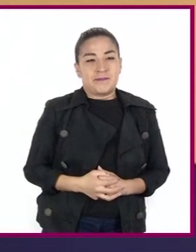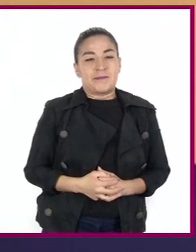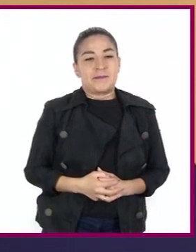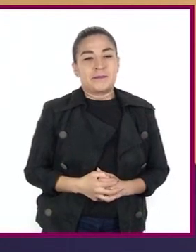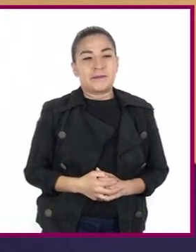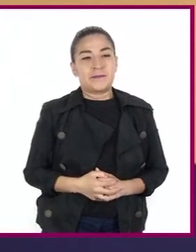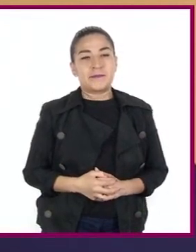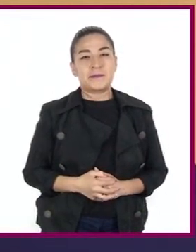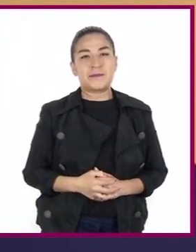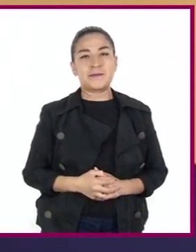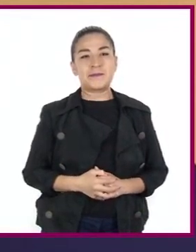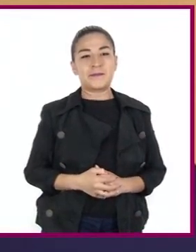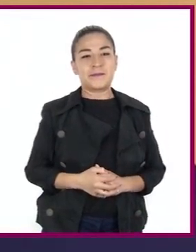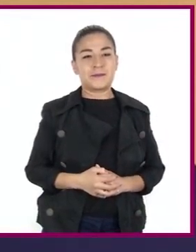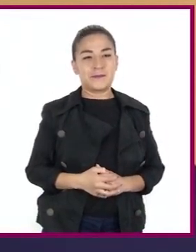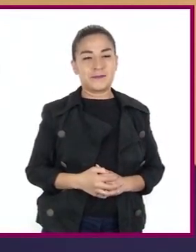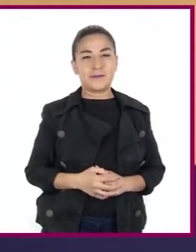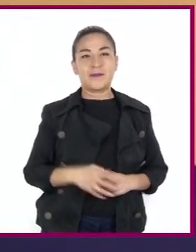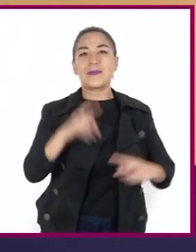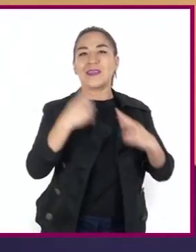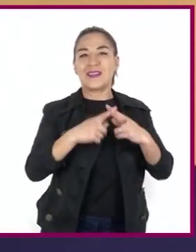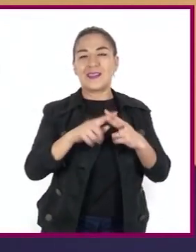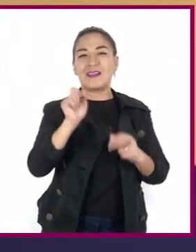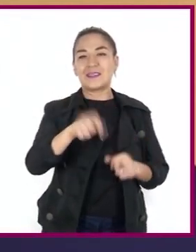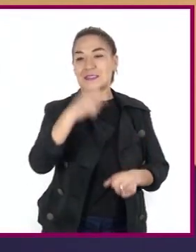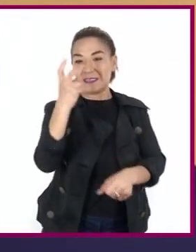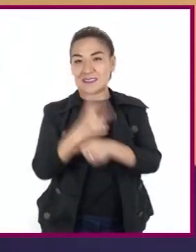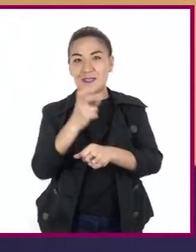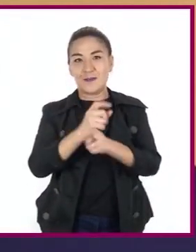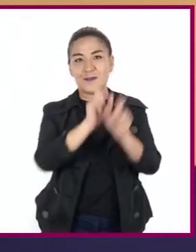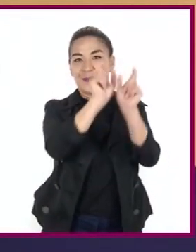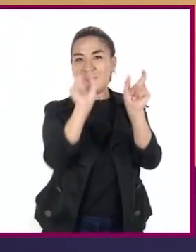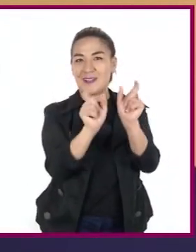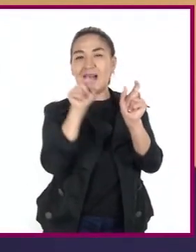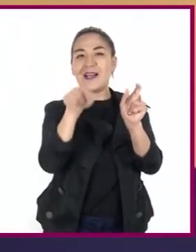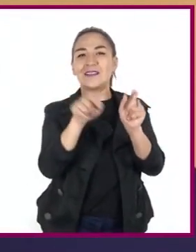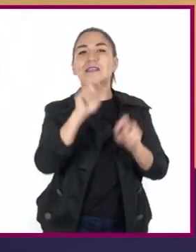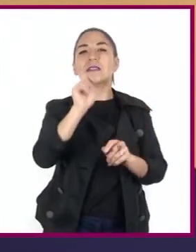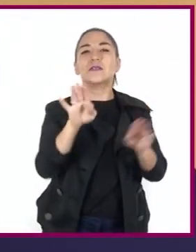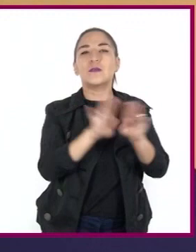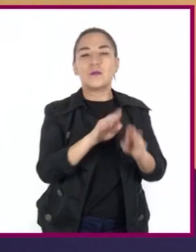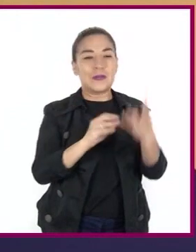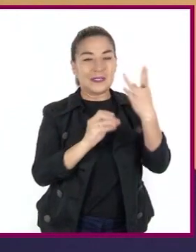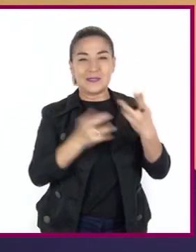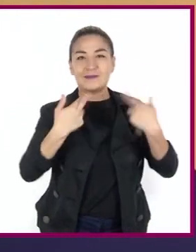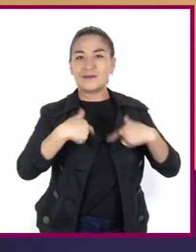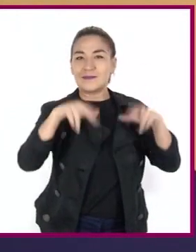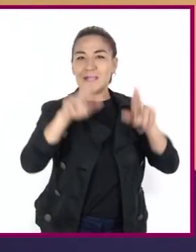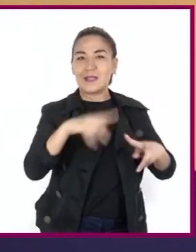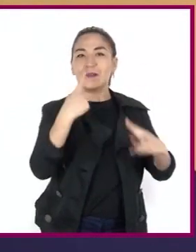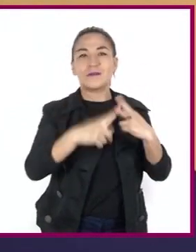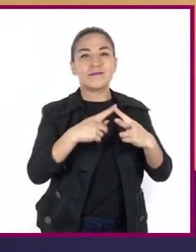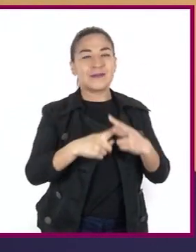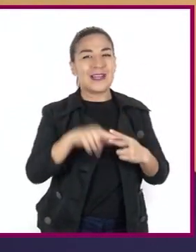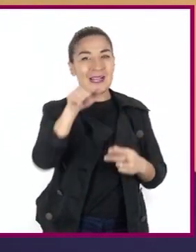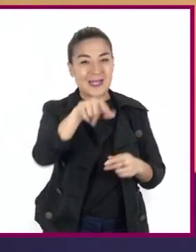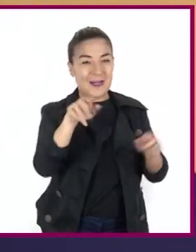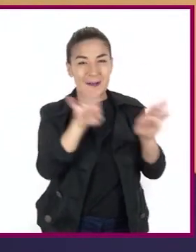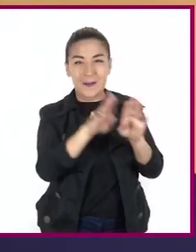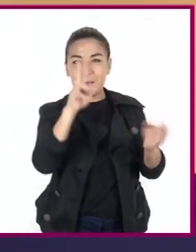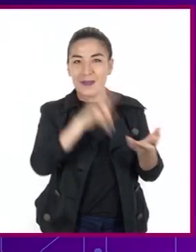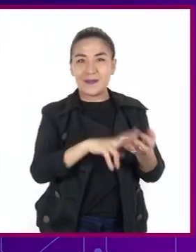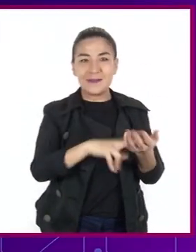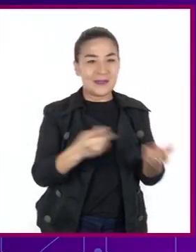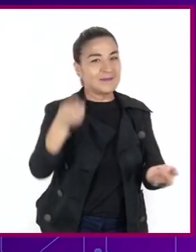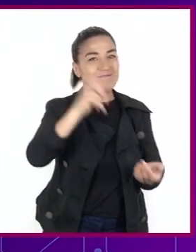cálculo con el segundo término de cada sucesión, podemos identificar que las tres expresiones algebraicas no son equivalentes